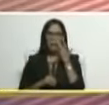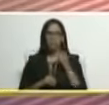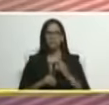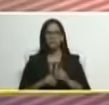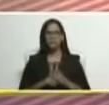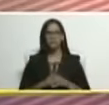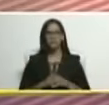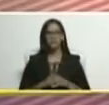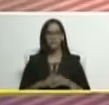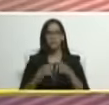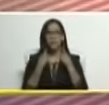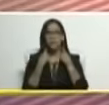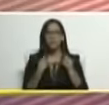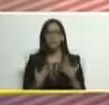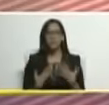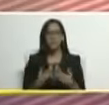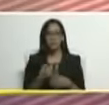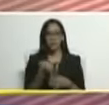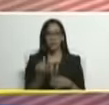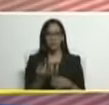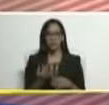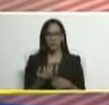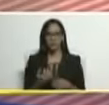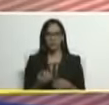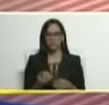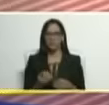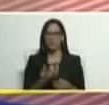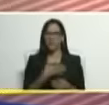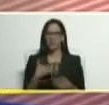Ya hemos perdido la cuenta de los intentos de magnicidio.